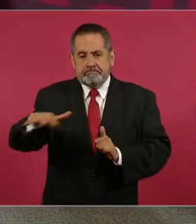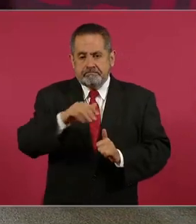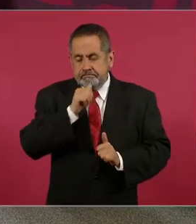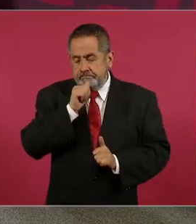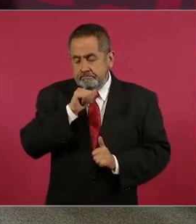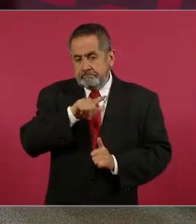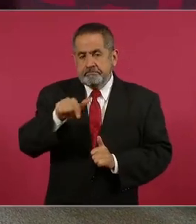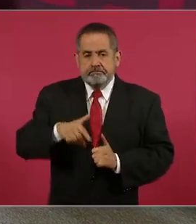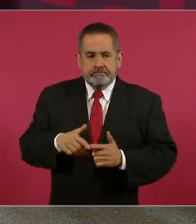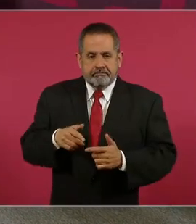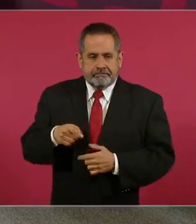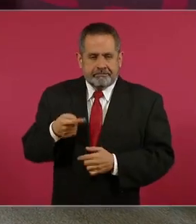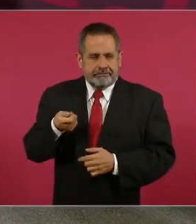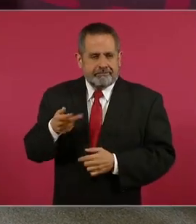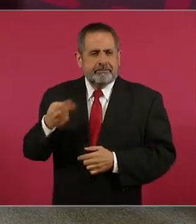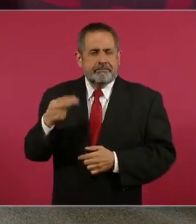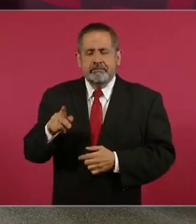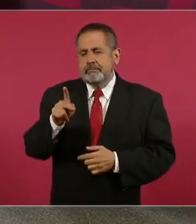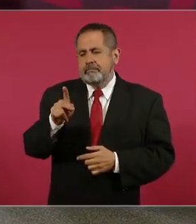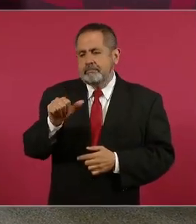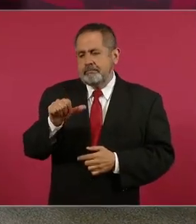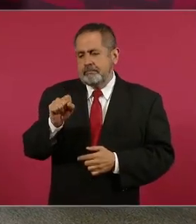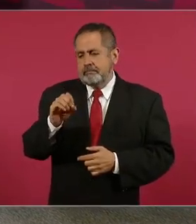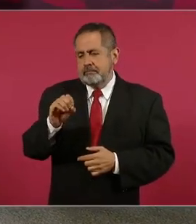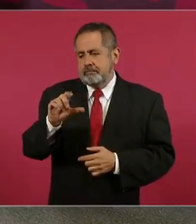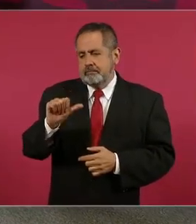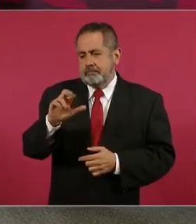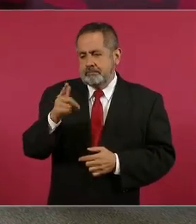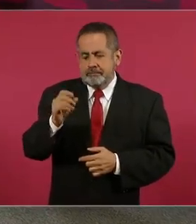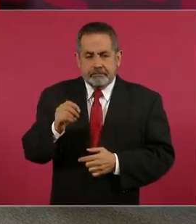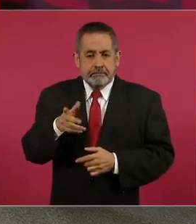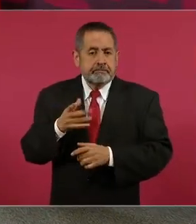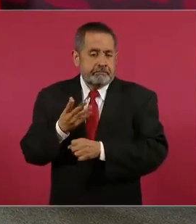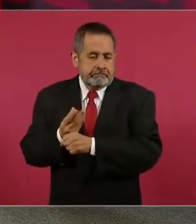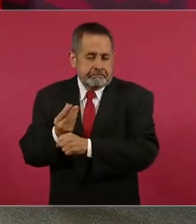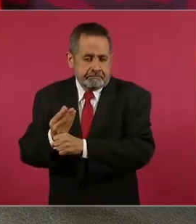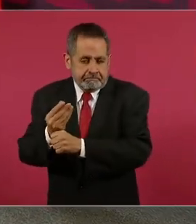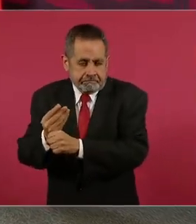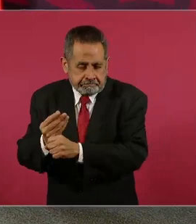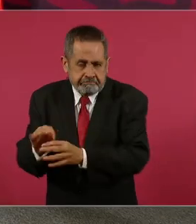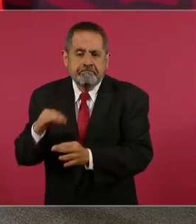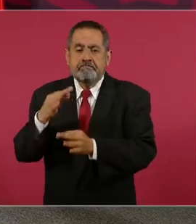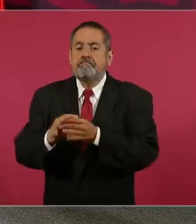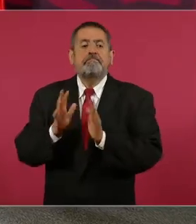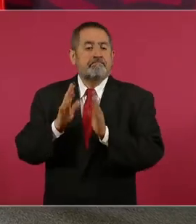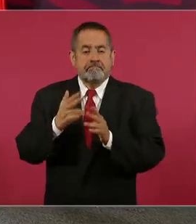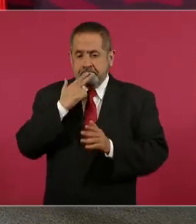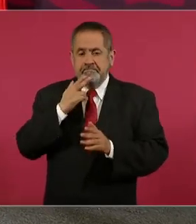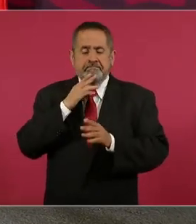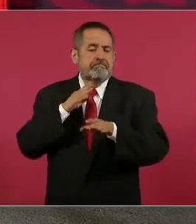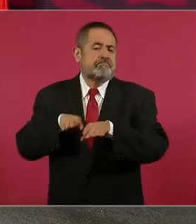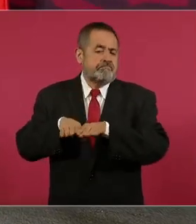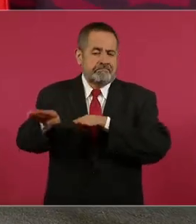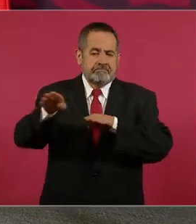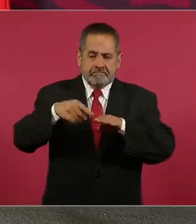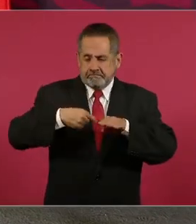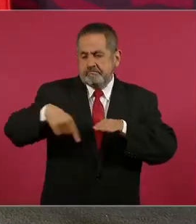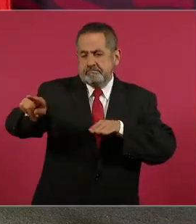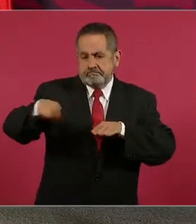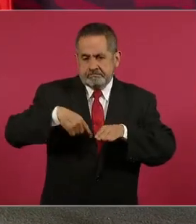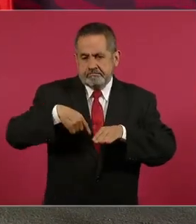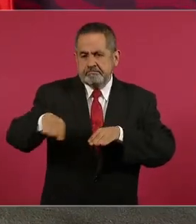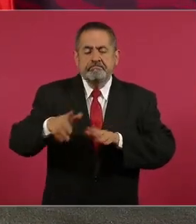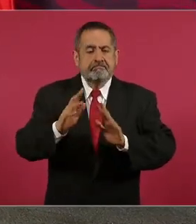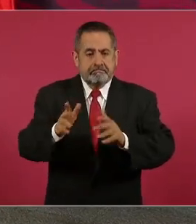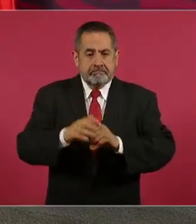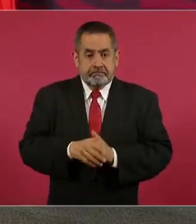Paso Largo se llama ahí. Y se resolvió el problema, ya funciona la autopista, y ya una parte